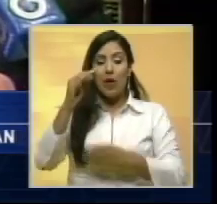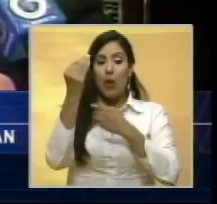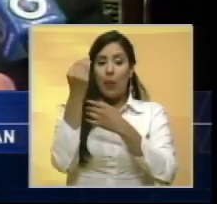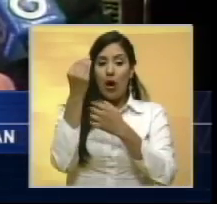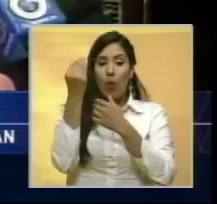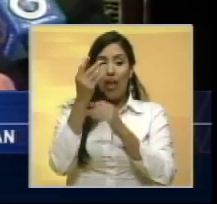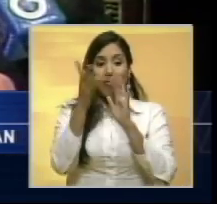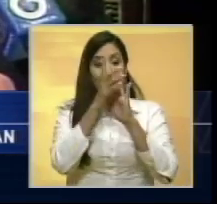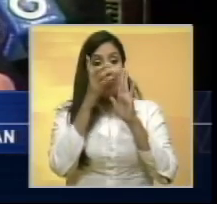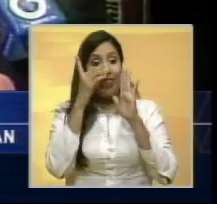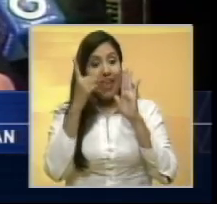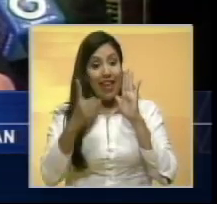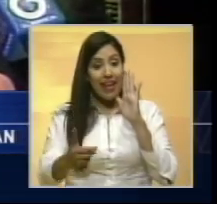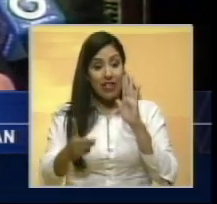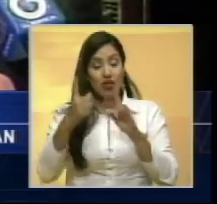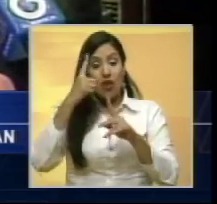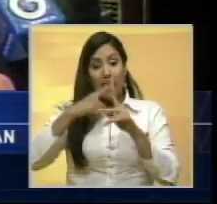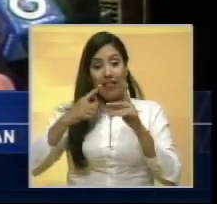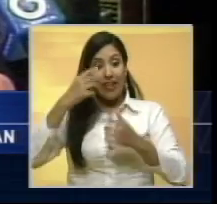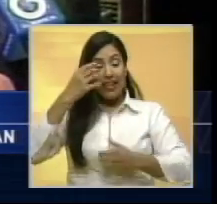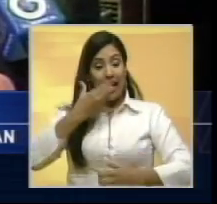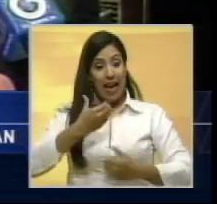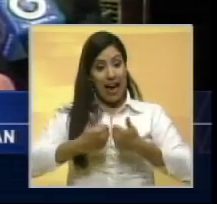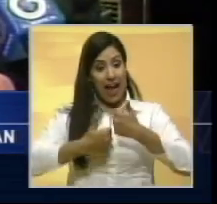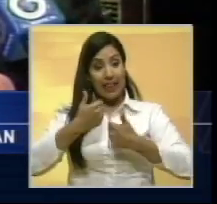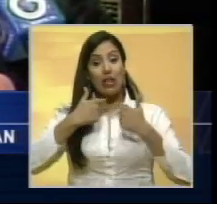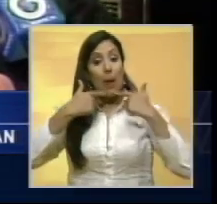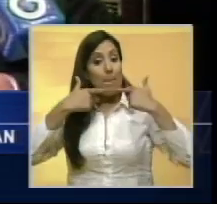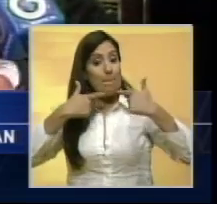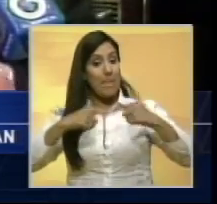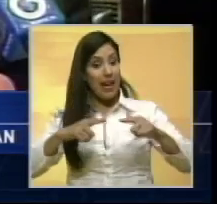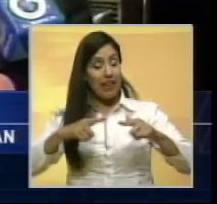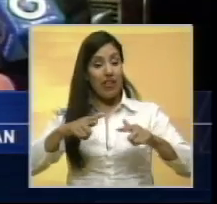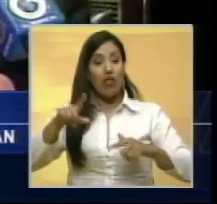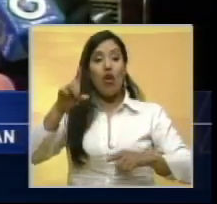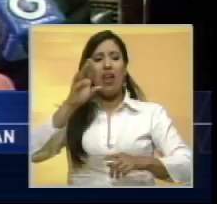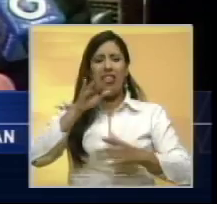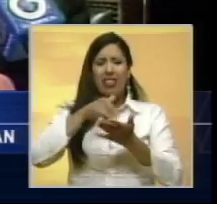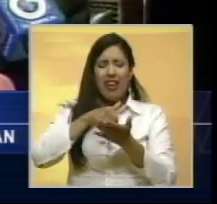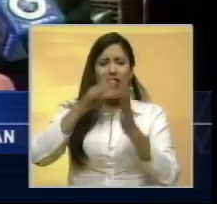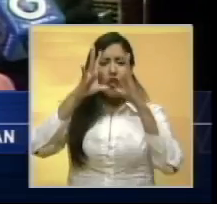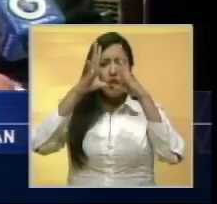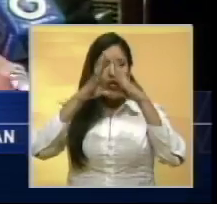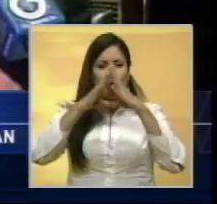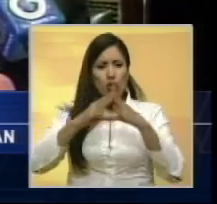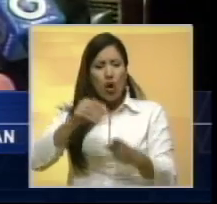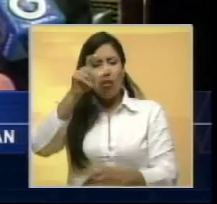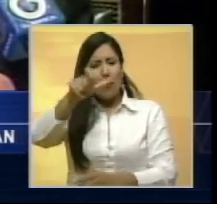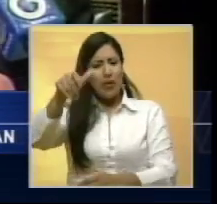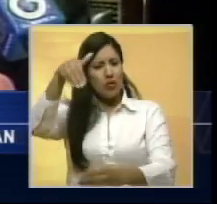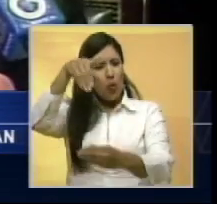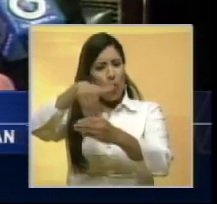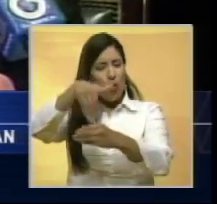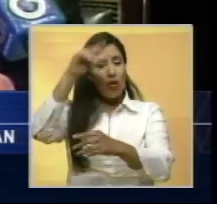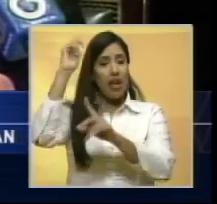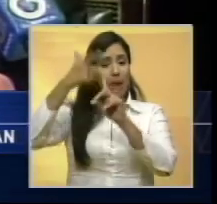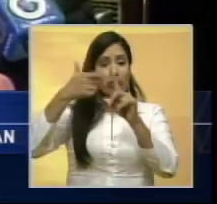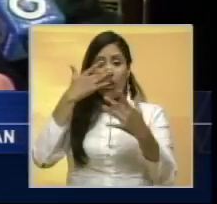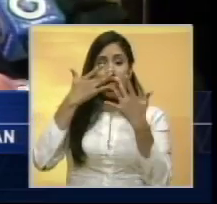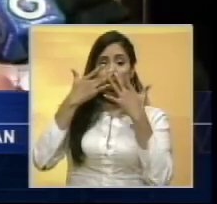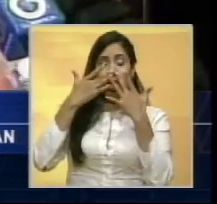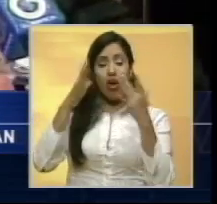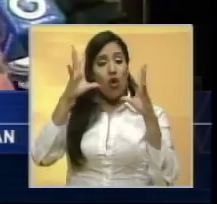proteger los derechos de una candidata perdedora, vulnerando los derechos de todos los electores de